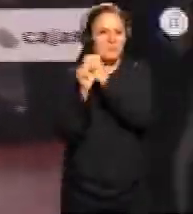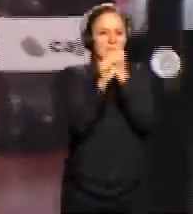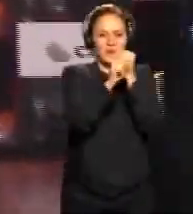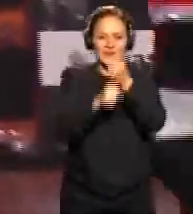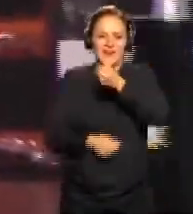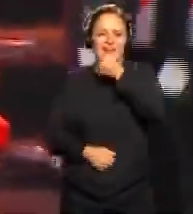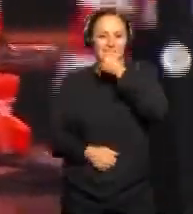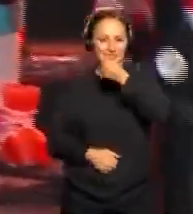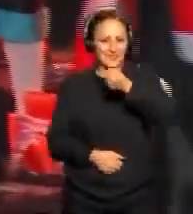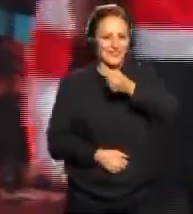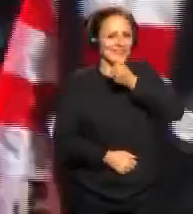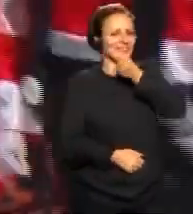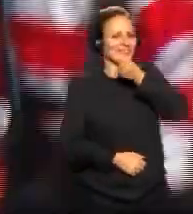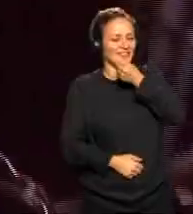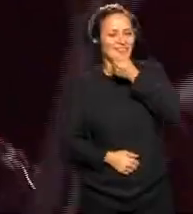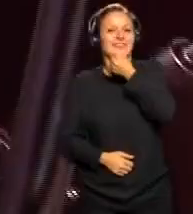sonora.